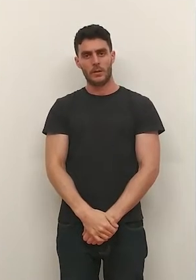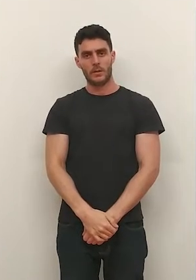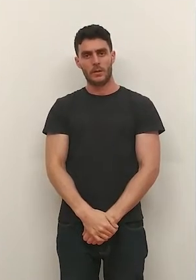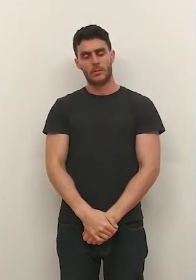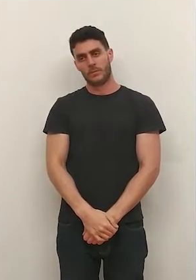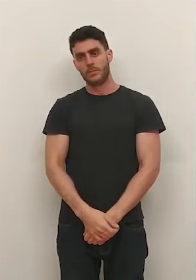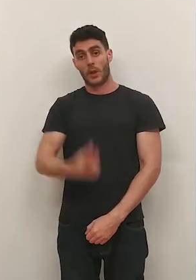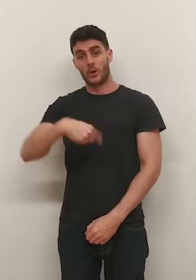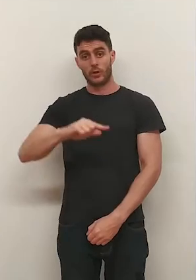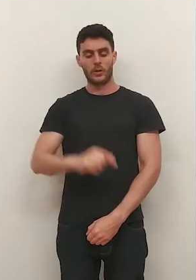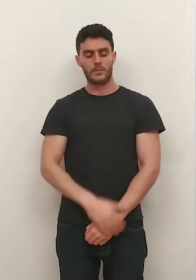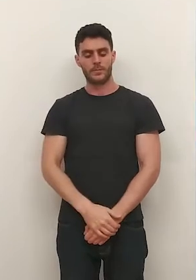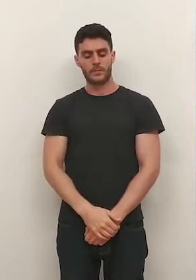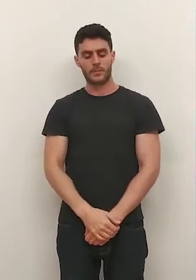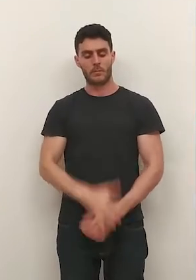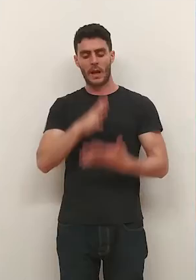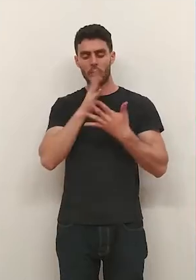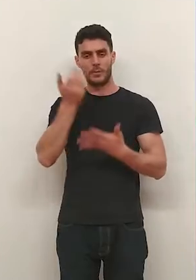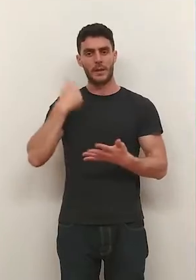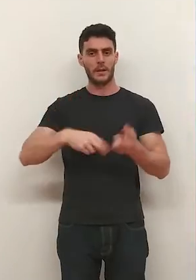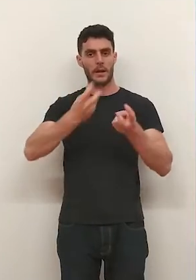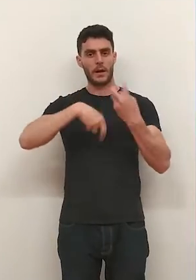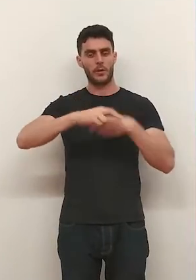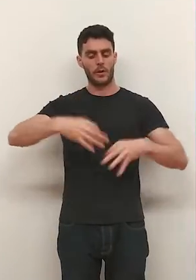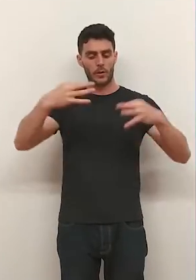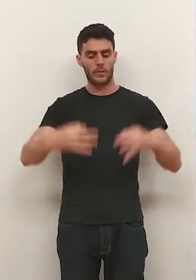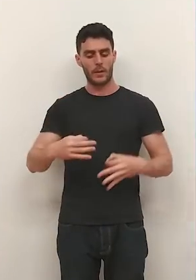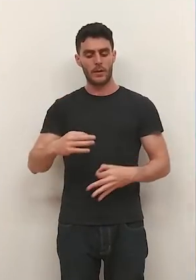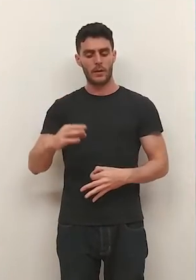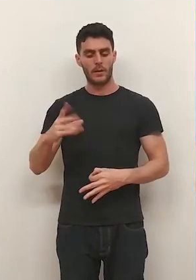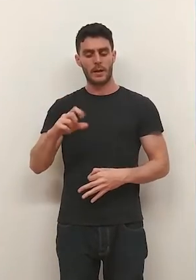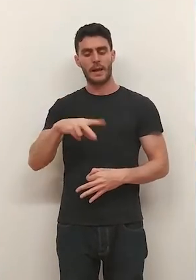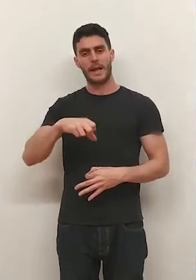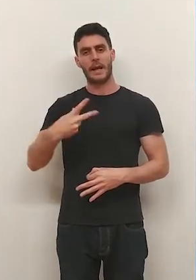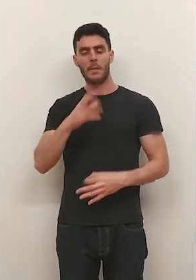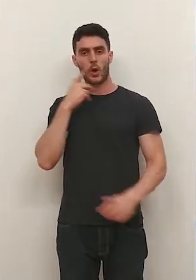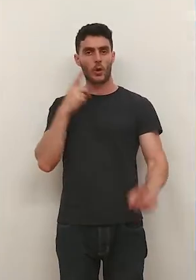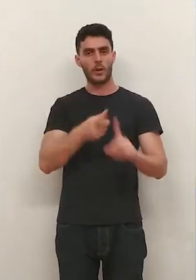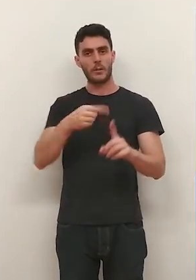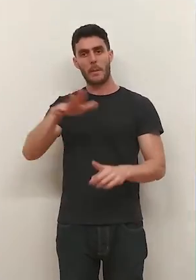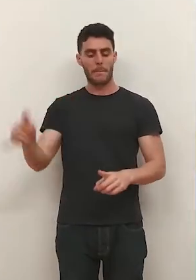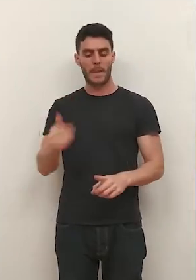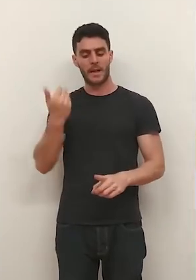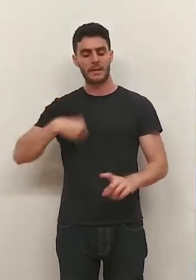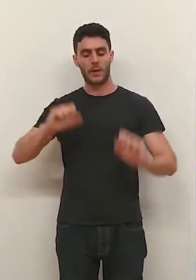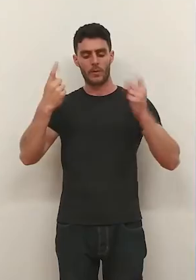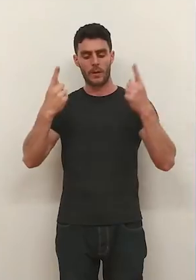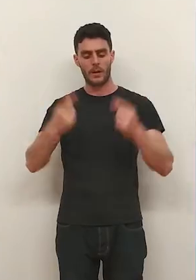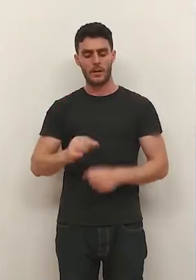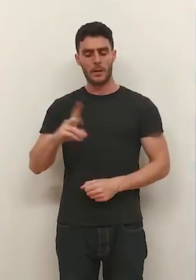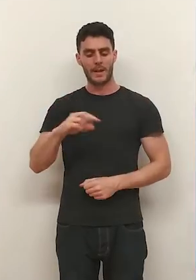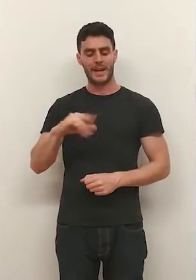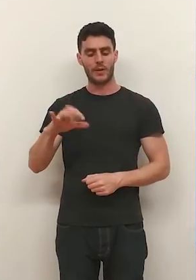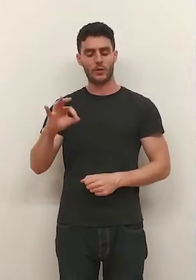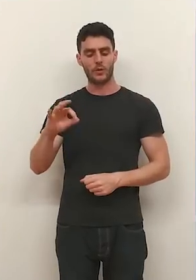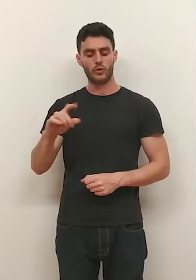ofrecerles nosotros, ¿no? Por el momento ya hay una renovación confirmada, la de Caneda por objetivos y una baja que se ha hecho oficial.